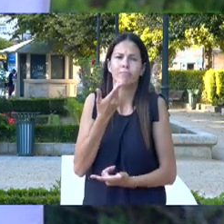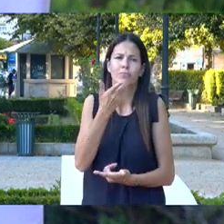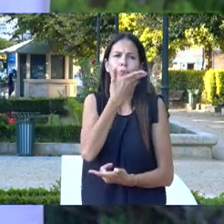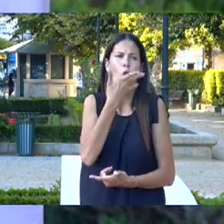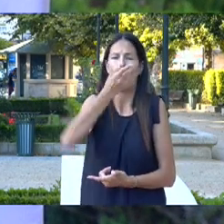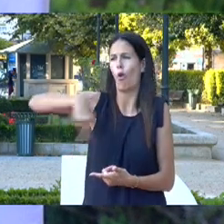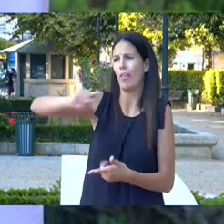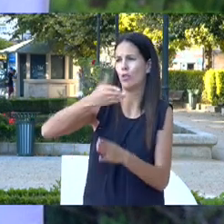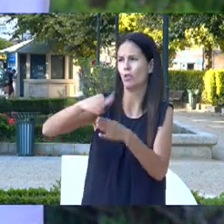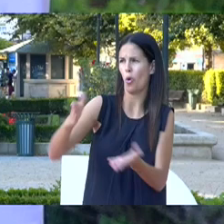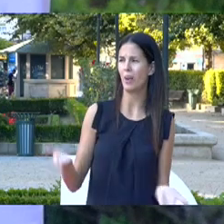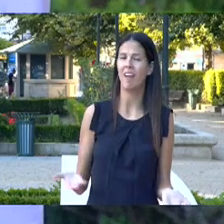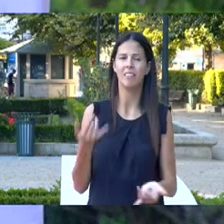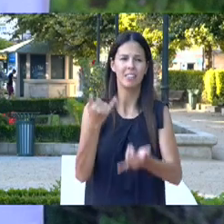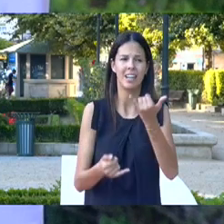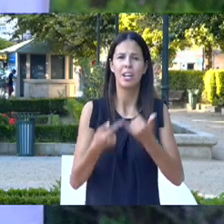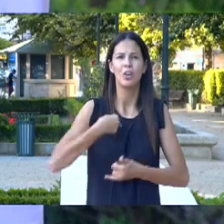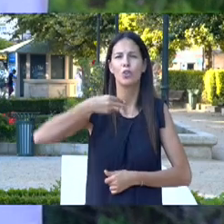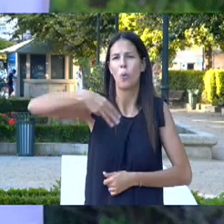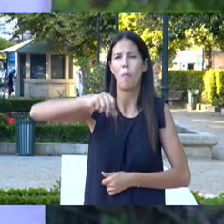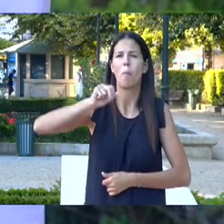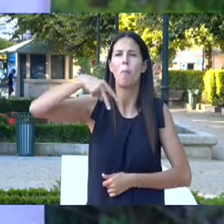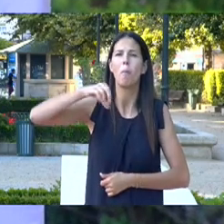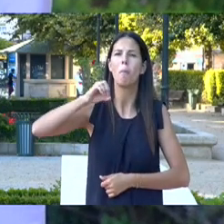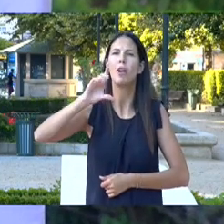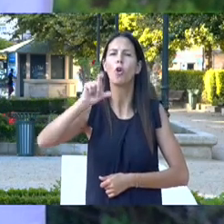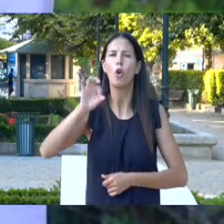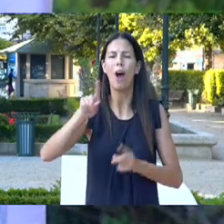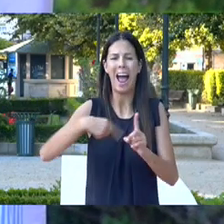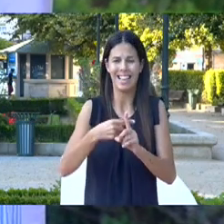nós, pois, non deixo de ser Manolo, e incluso